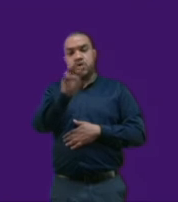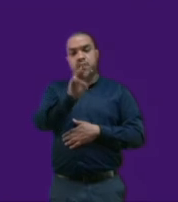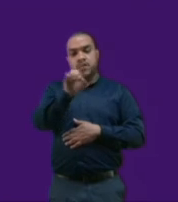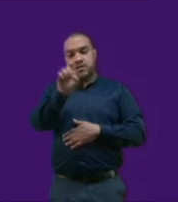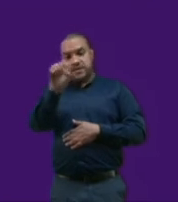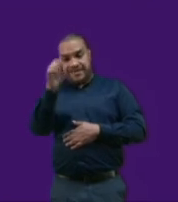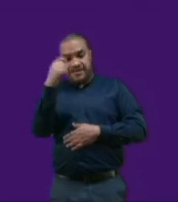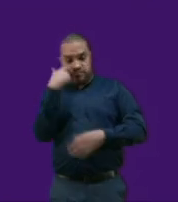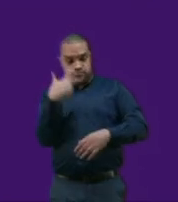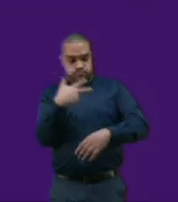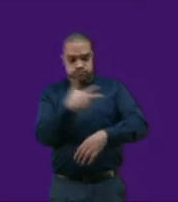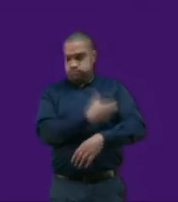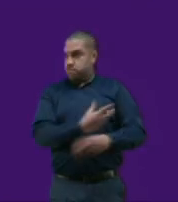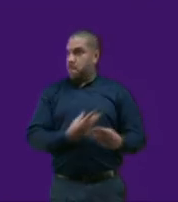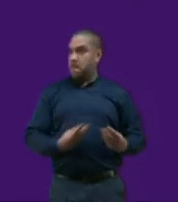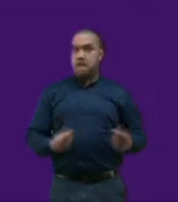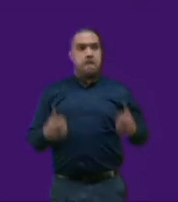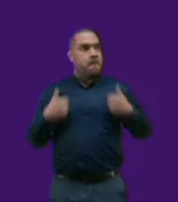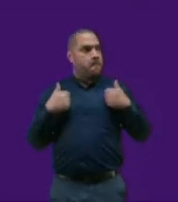que trasciendes.